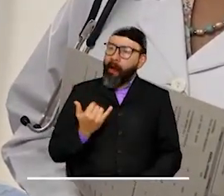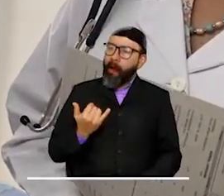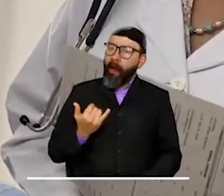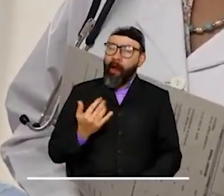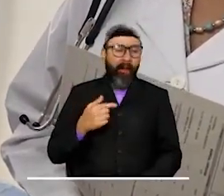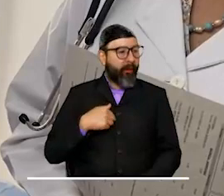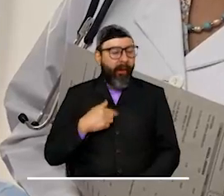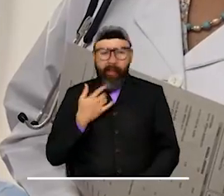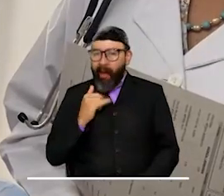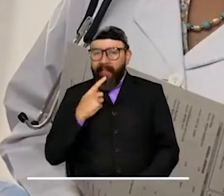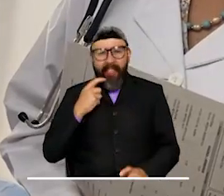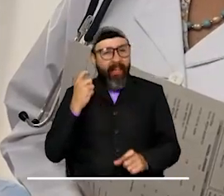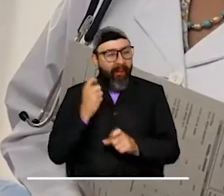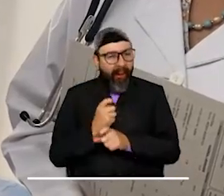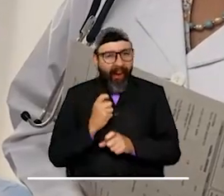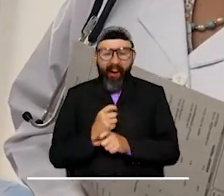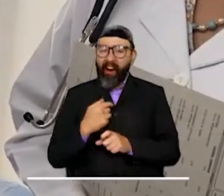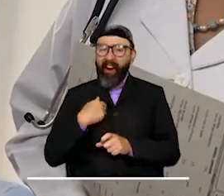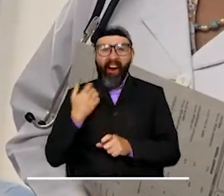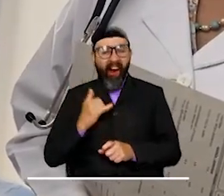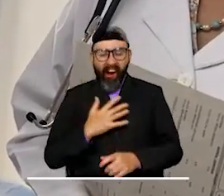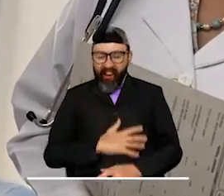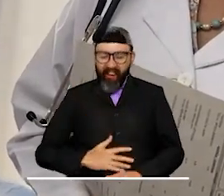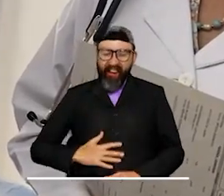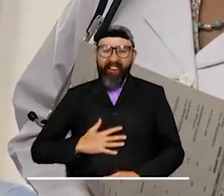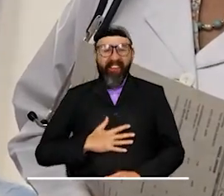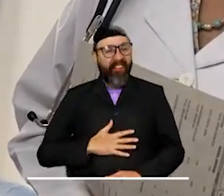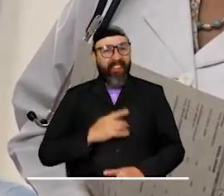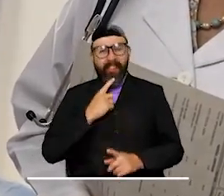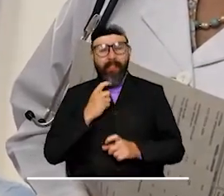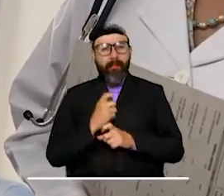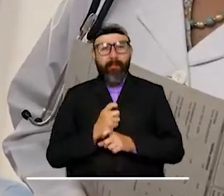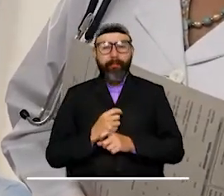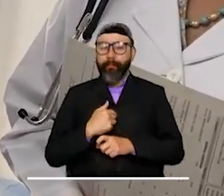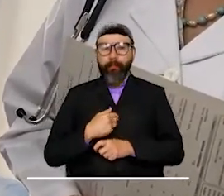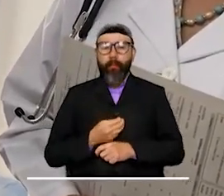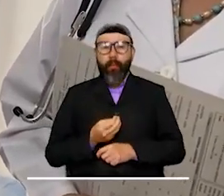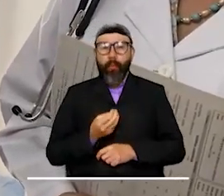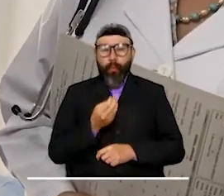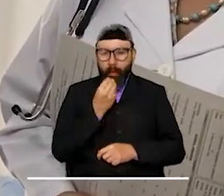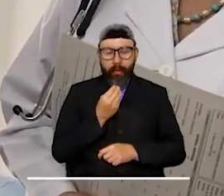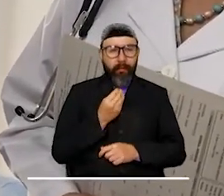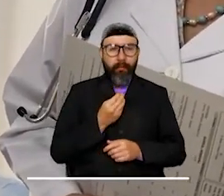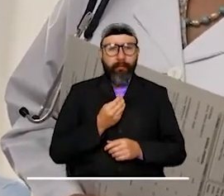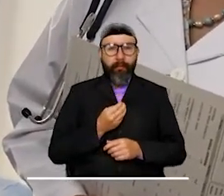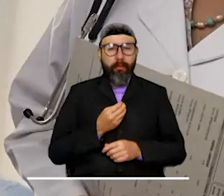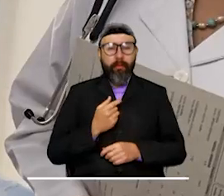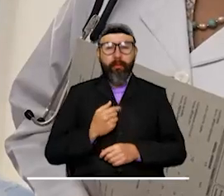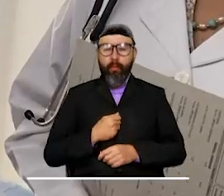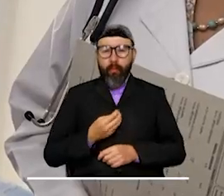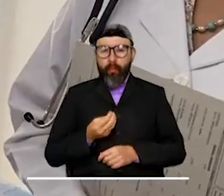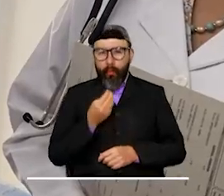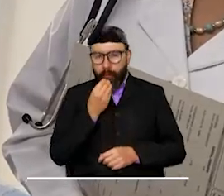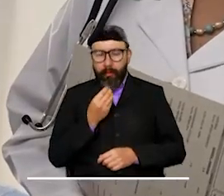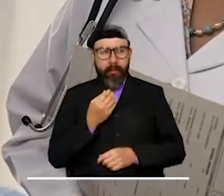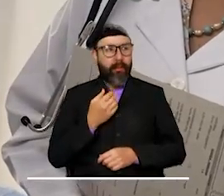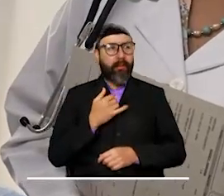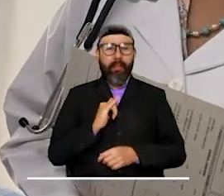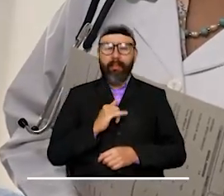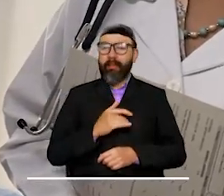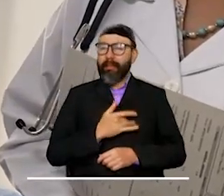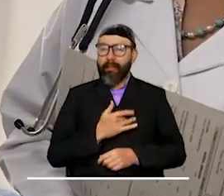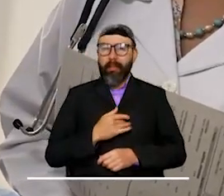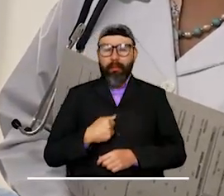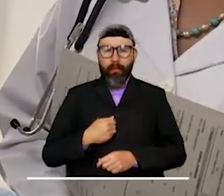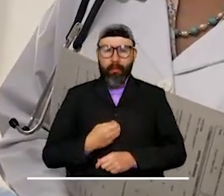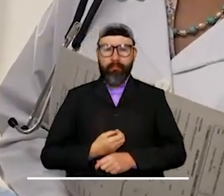más la cuestión de mi organismo, que yo almorzaba y con la mitad del almuerzo ya se me trataba como de devolver, ya no